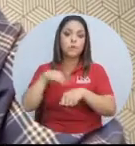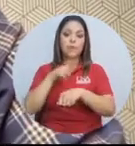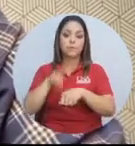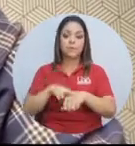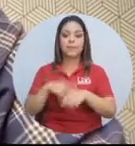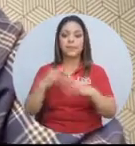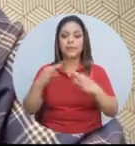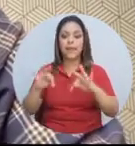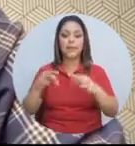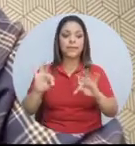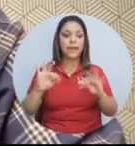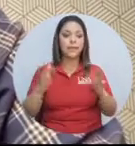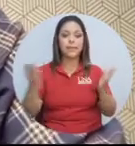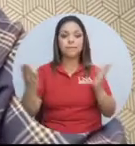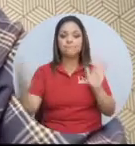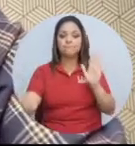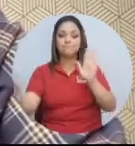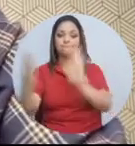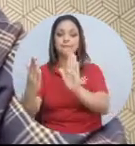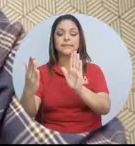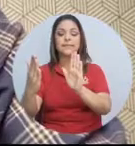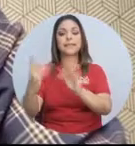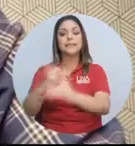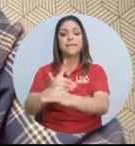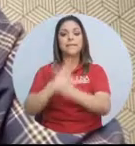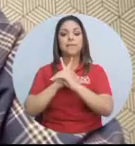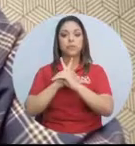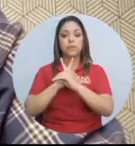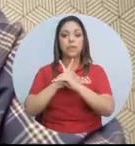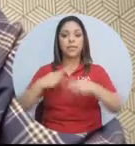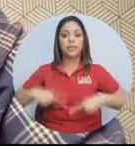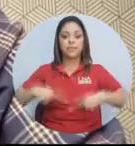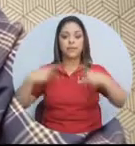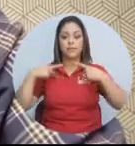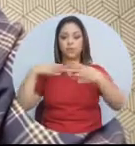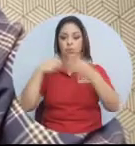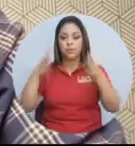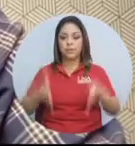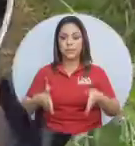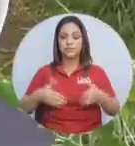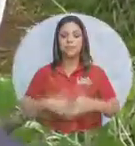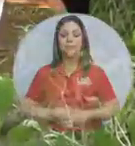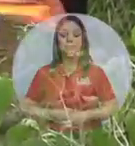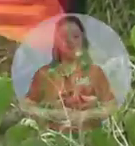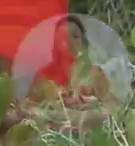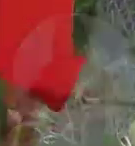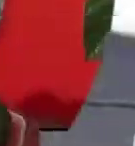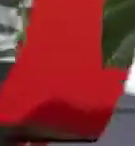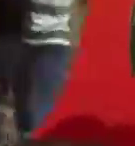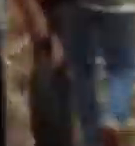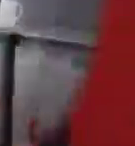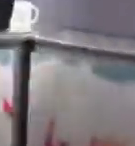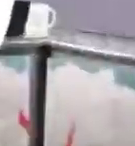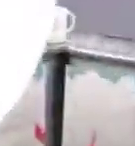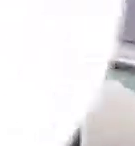acompañamiento, y normalmente se canalizan por medio de la Defensoría Estudiantil.